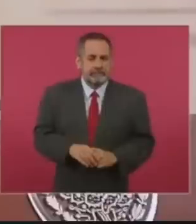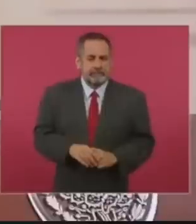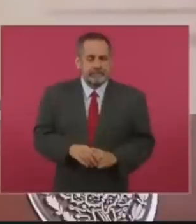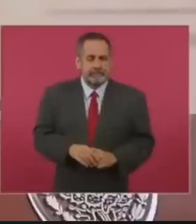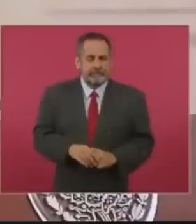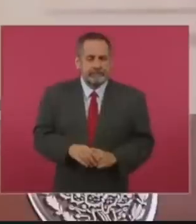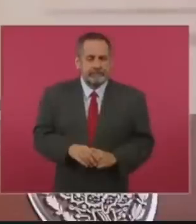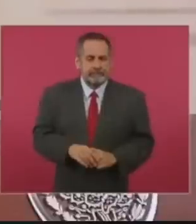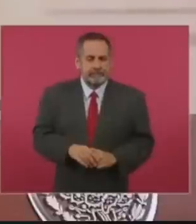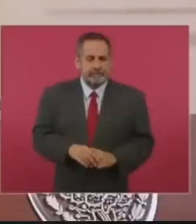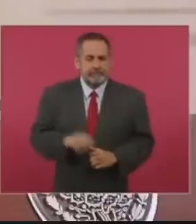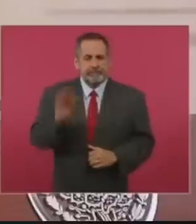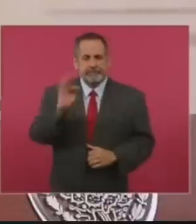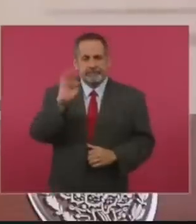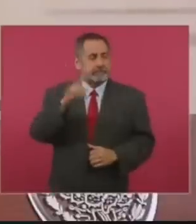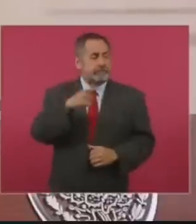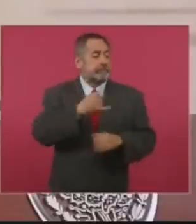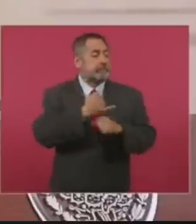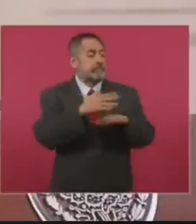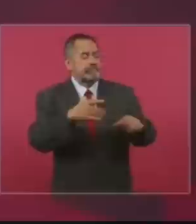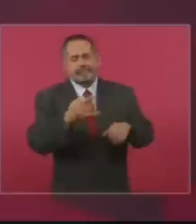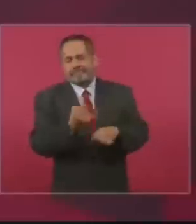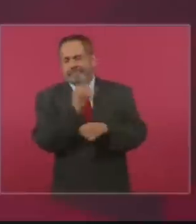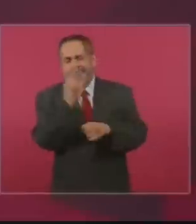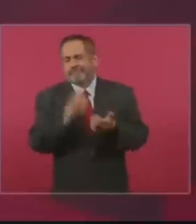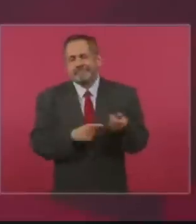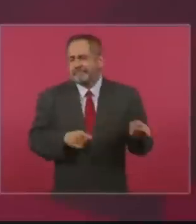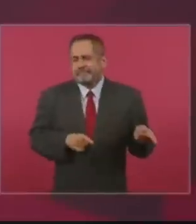supuestamente de información